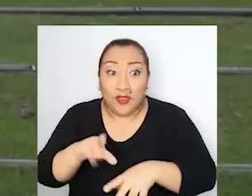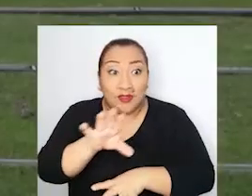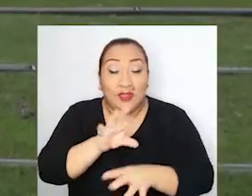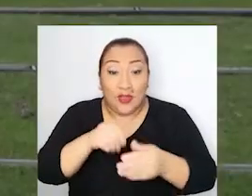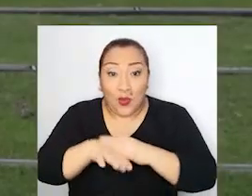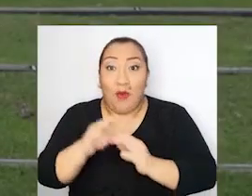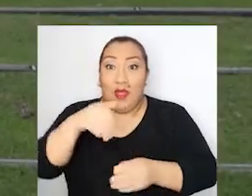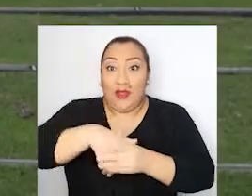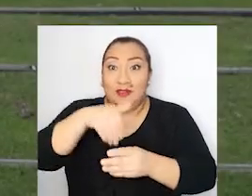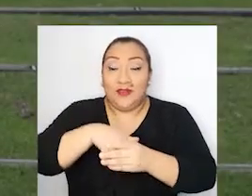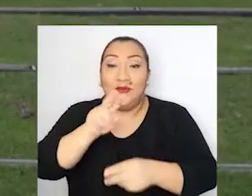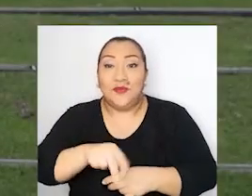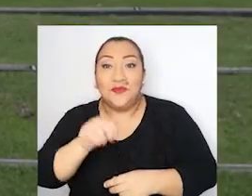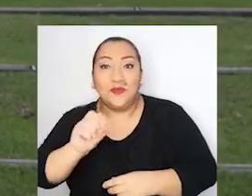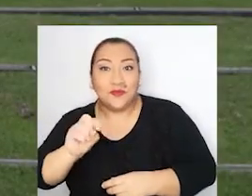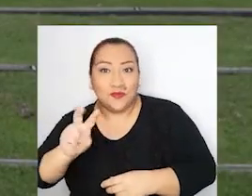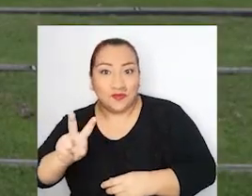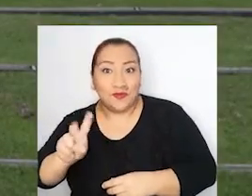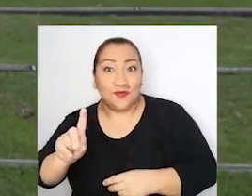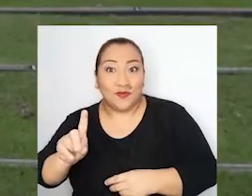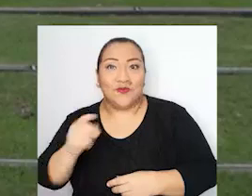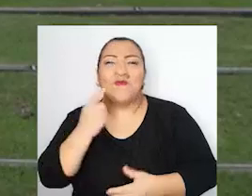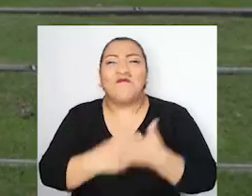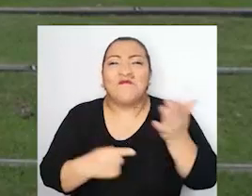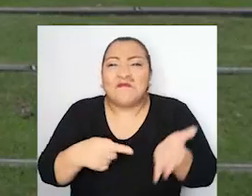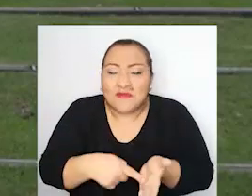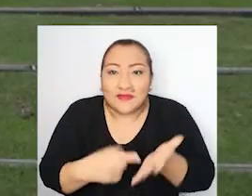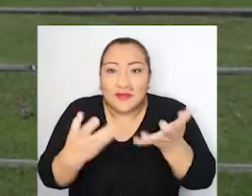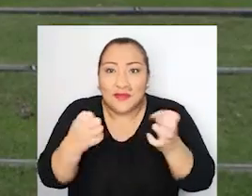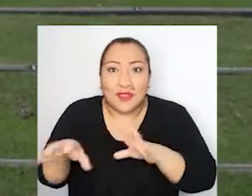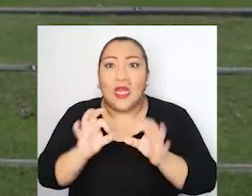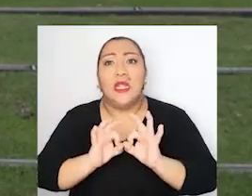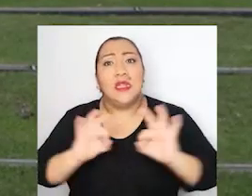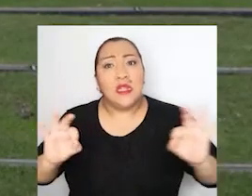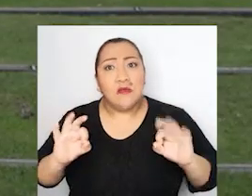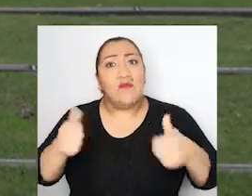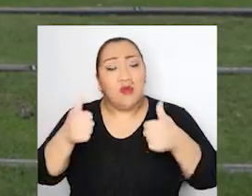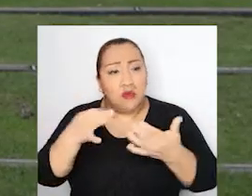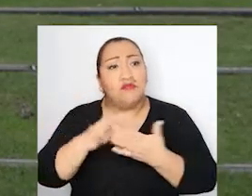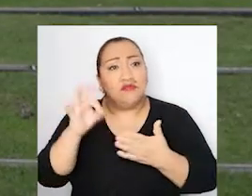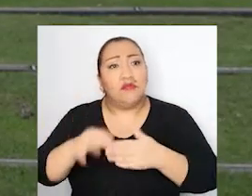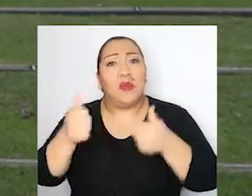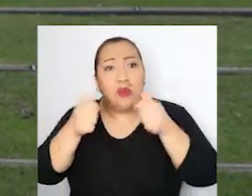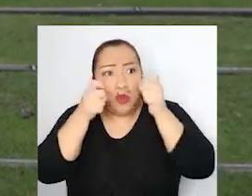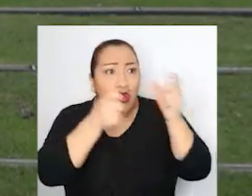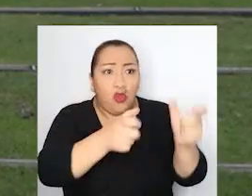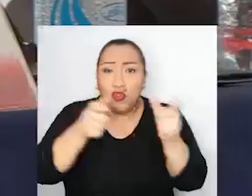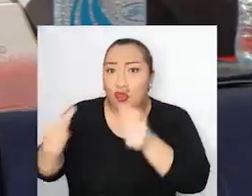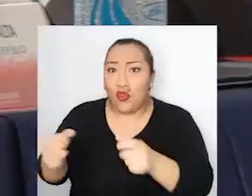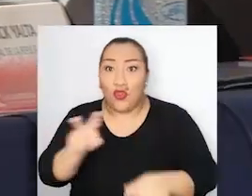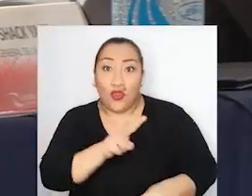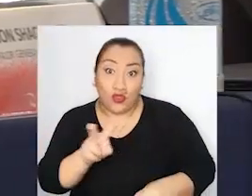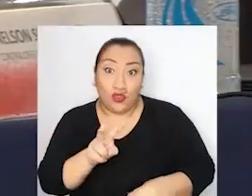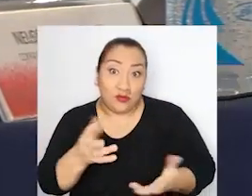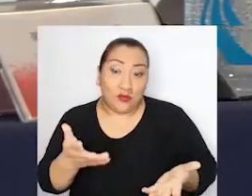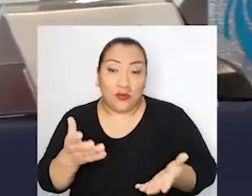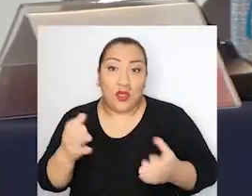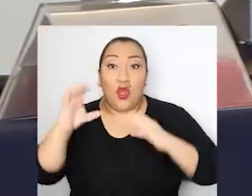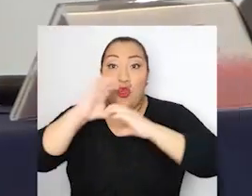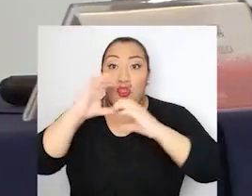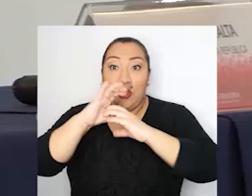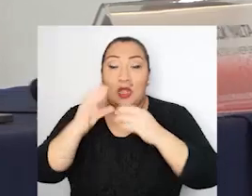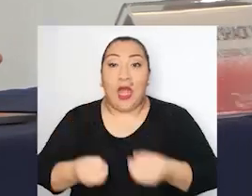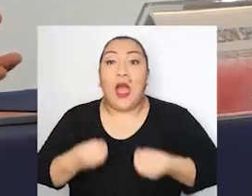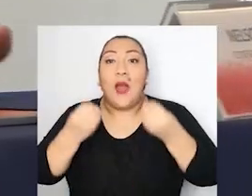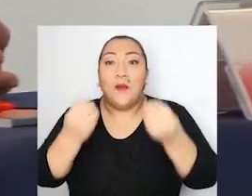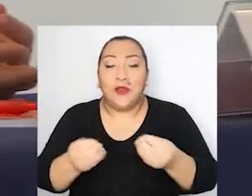las elecciones generales 2021 tiene como objetivo que ésta se desarrolle en forma correcta, eficiente y oportuna. La Contraloría